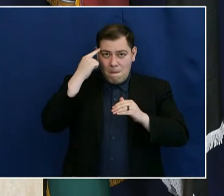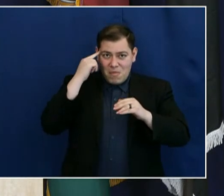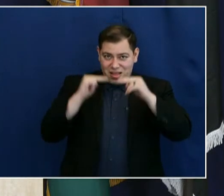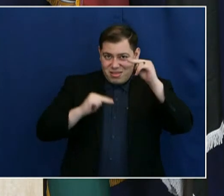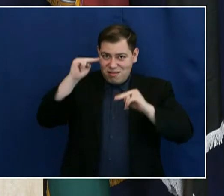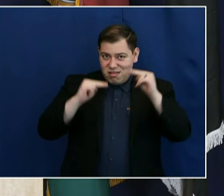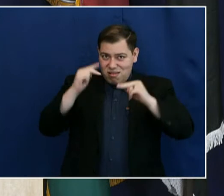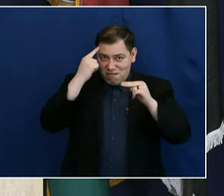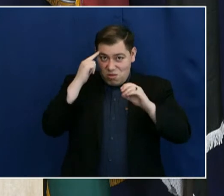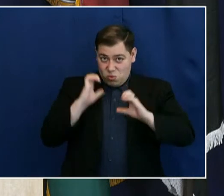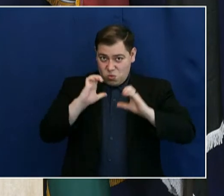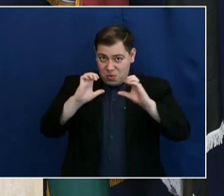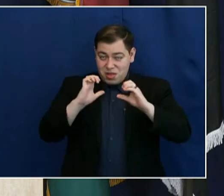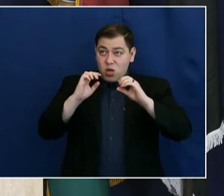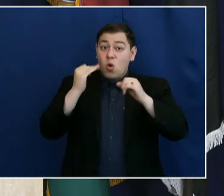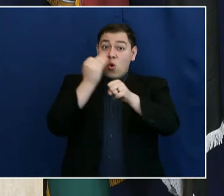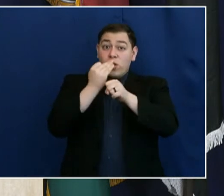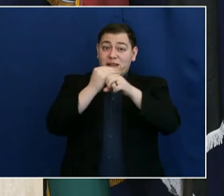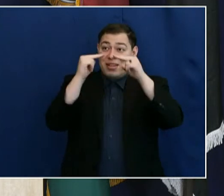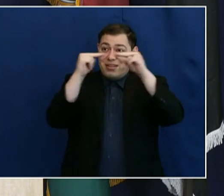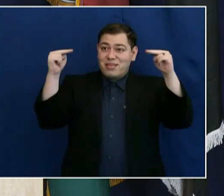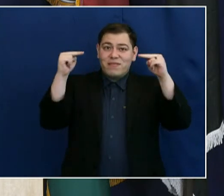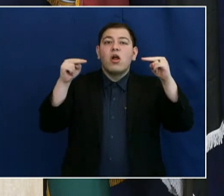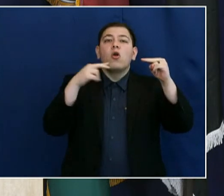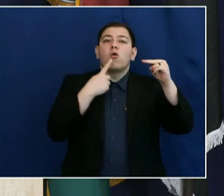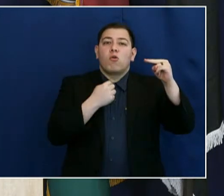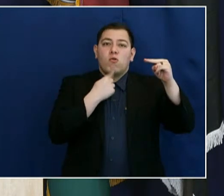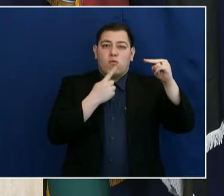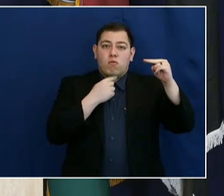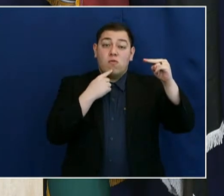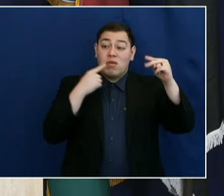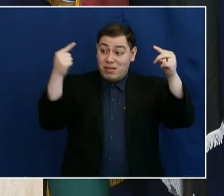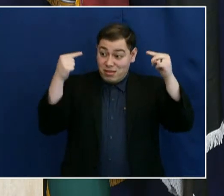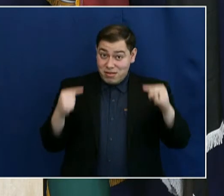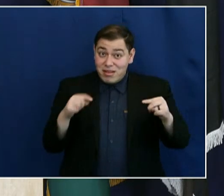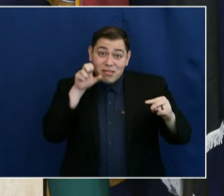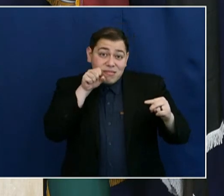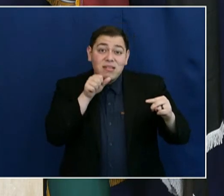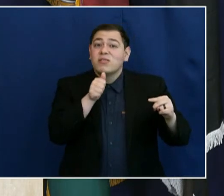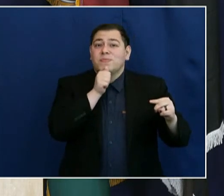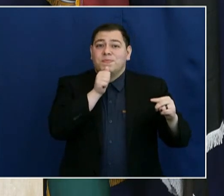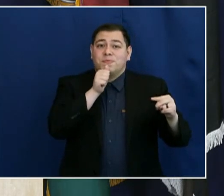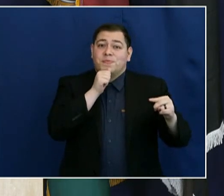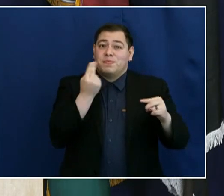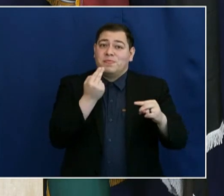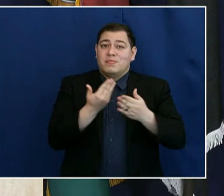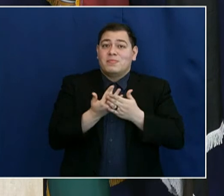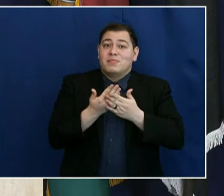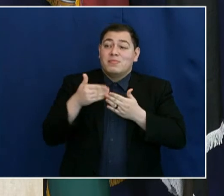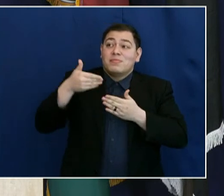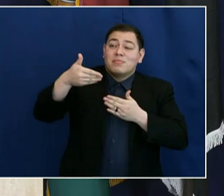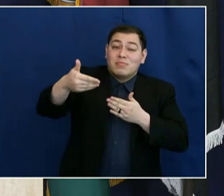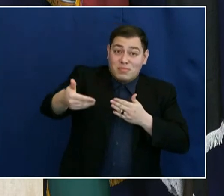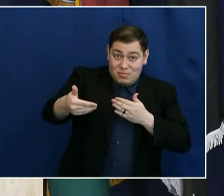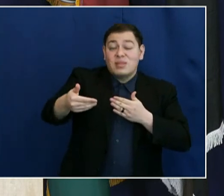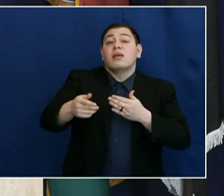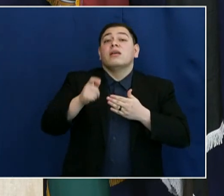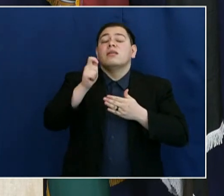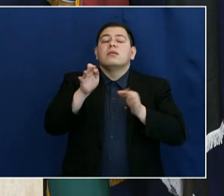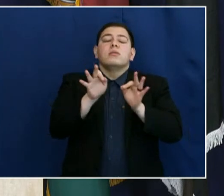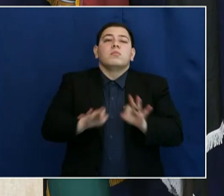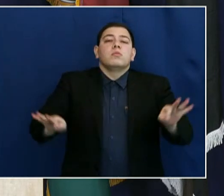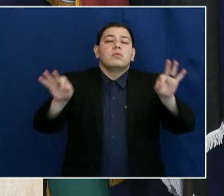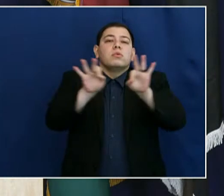etapa naranja, existen todavía varias etapas que tenemos que pasar, pero lo más importante es que